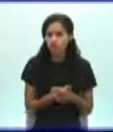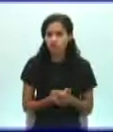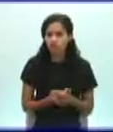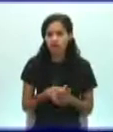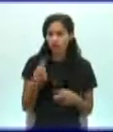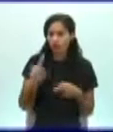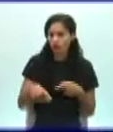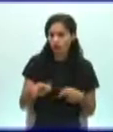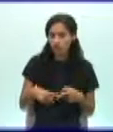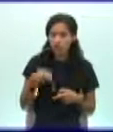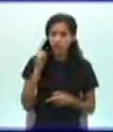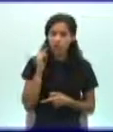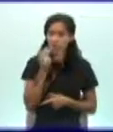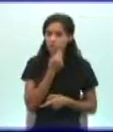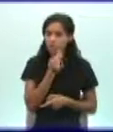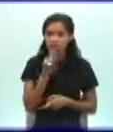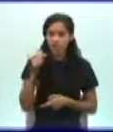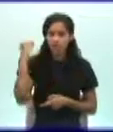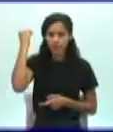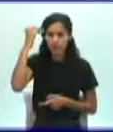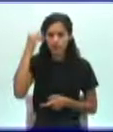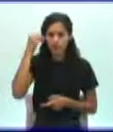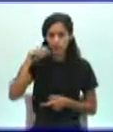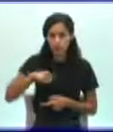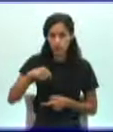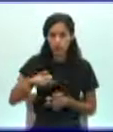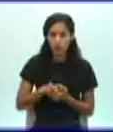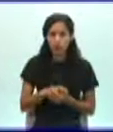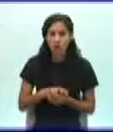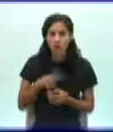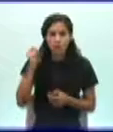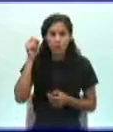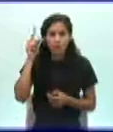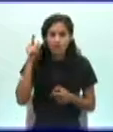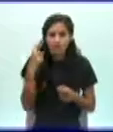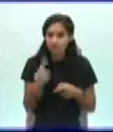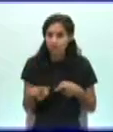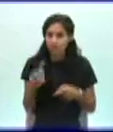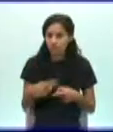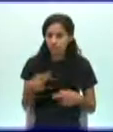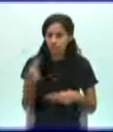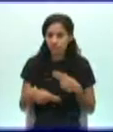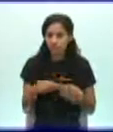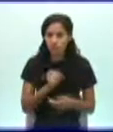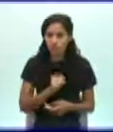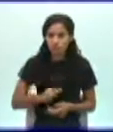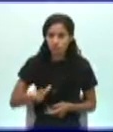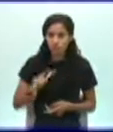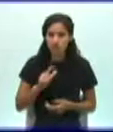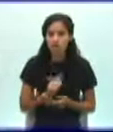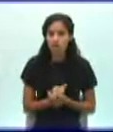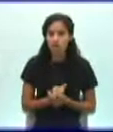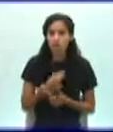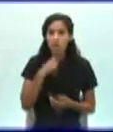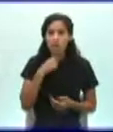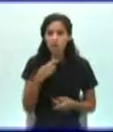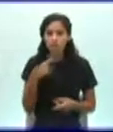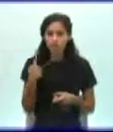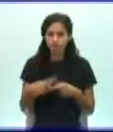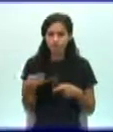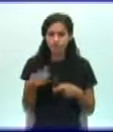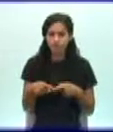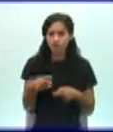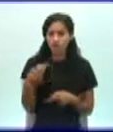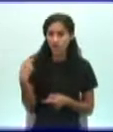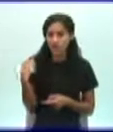pensamiento martiano y marxista-leninista, experiencias en la construcción del socialismo, la conducción de nuestros líderes y